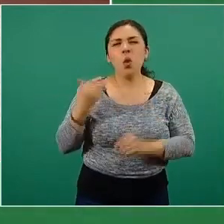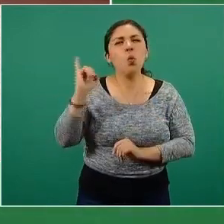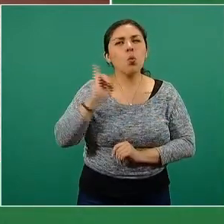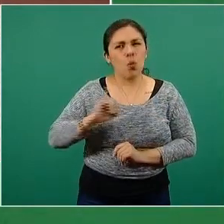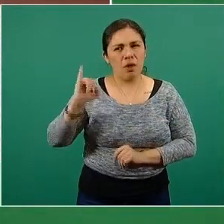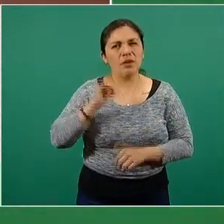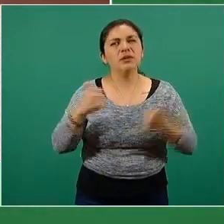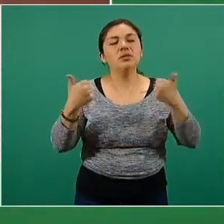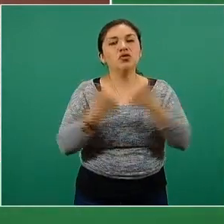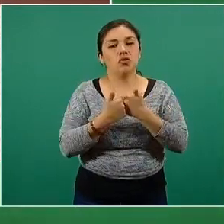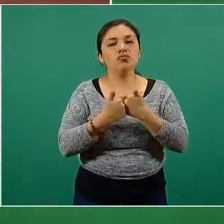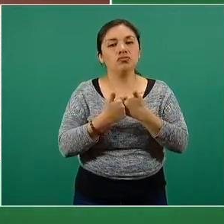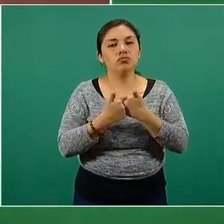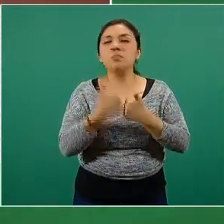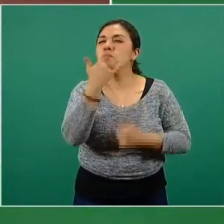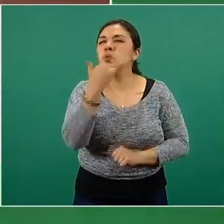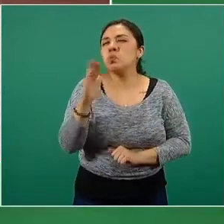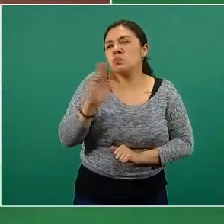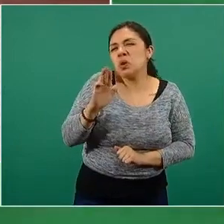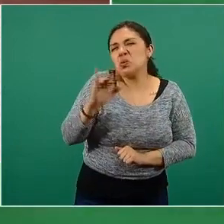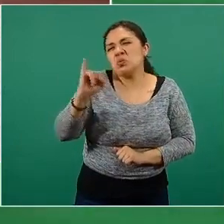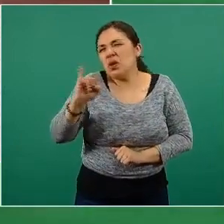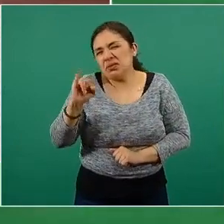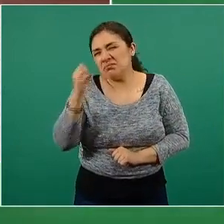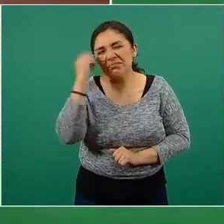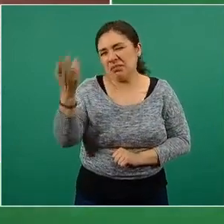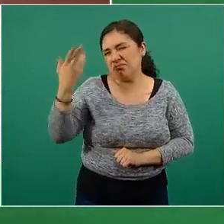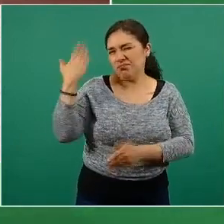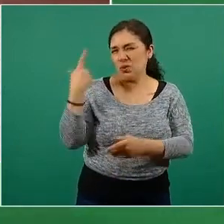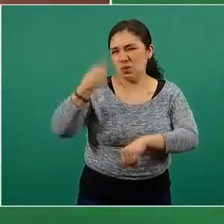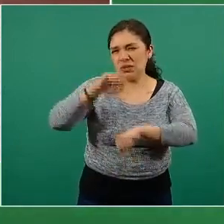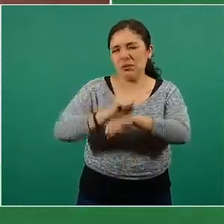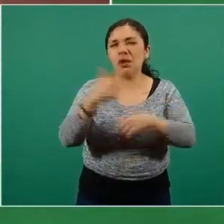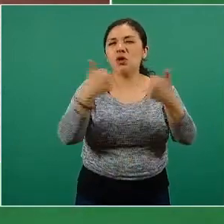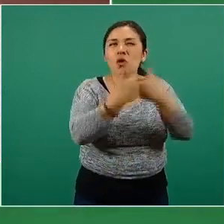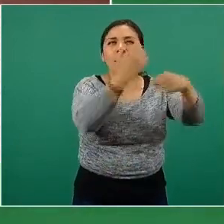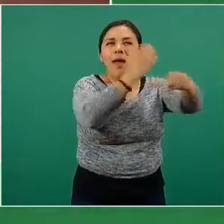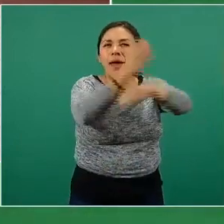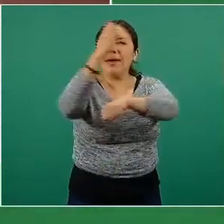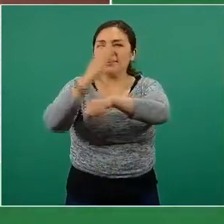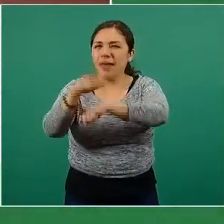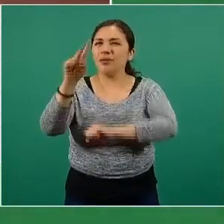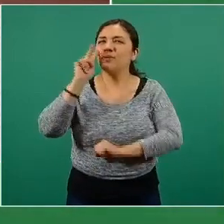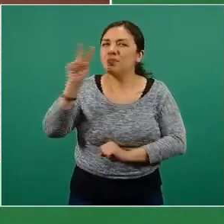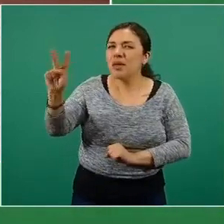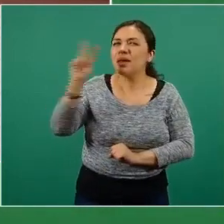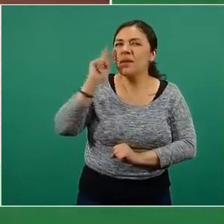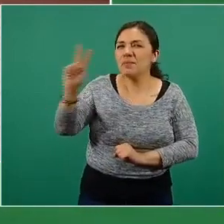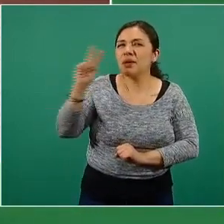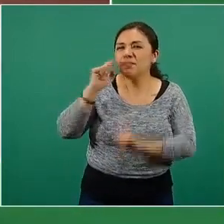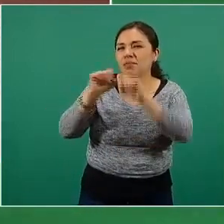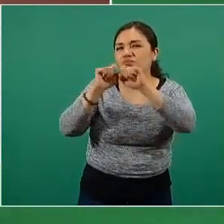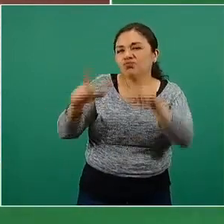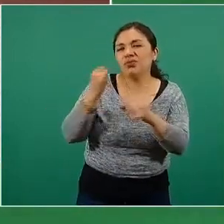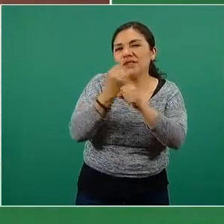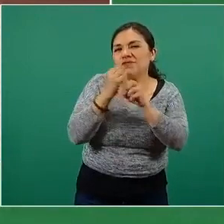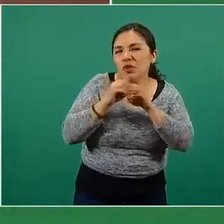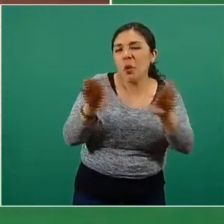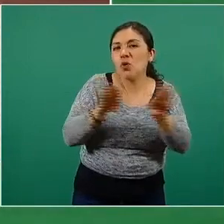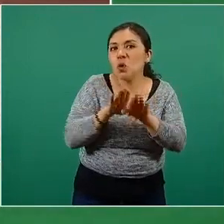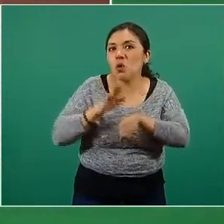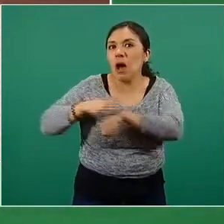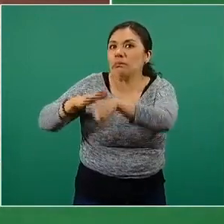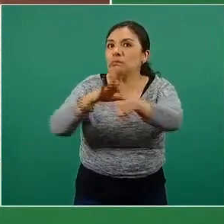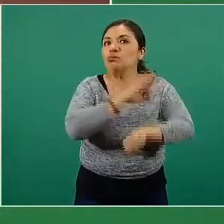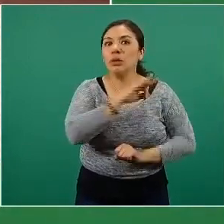pasado, miércoles o jueves de la semana pasada, con cada una de las entidades que estábamos viendo estos datos o señales de